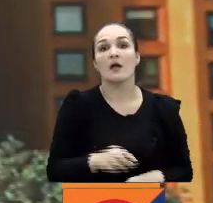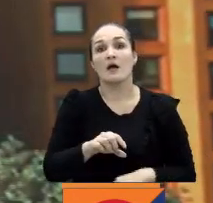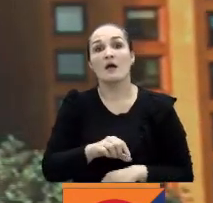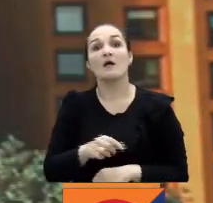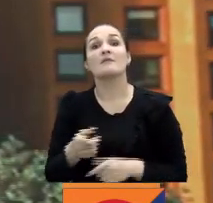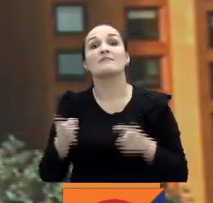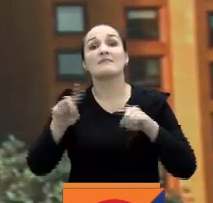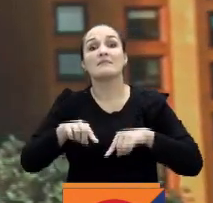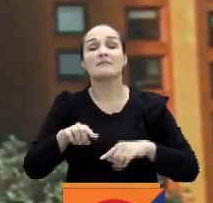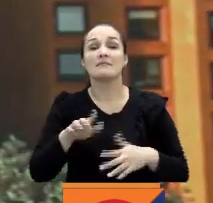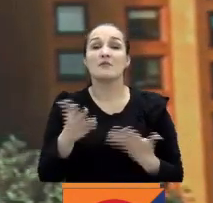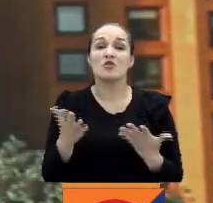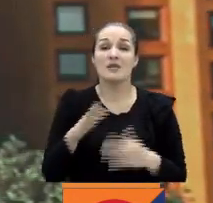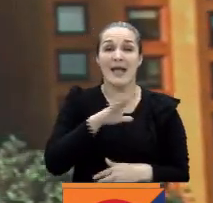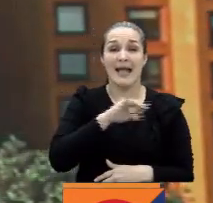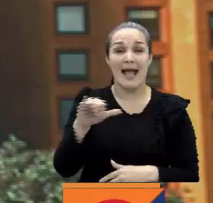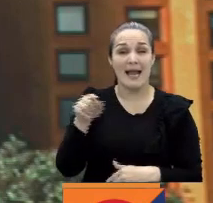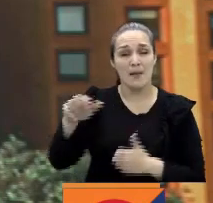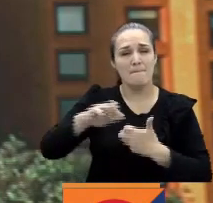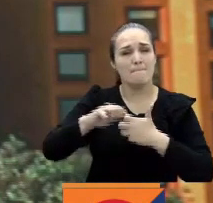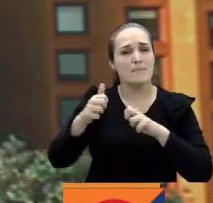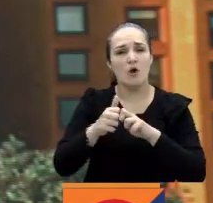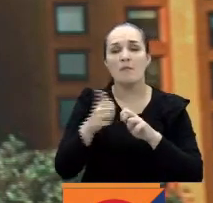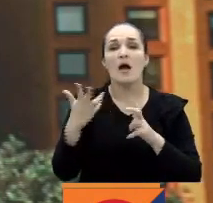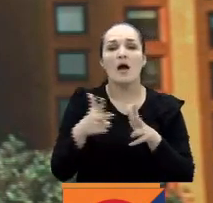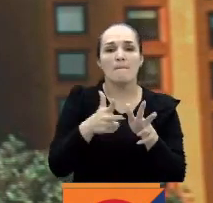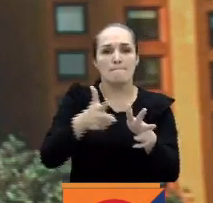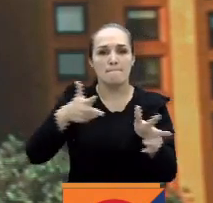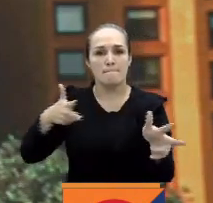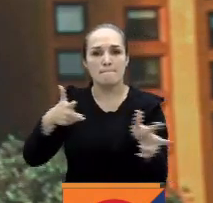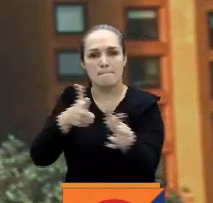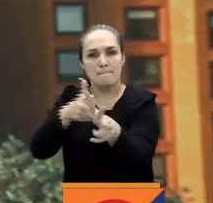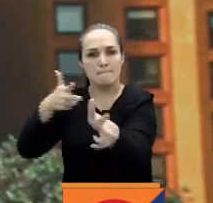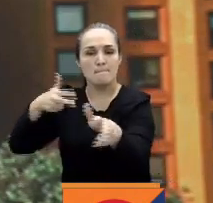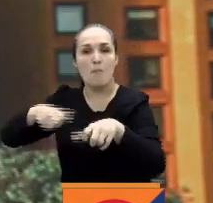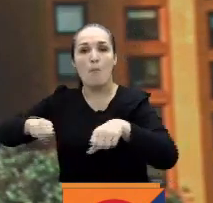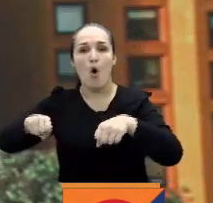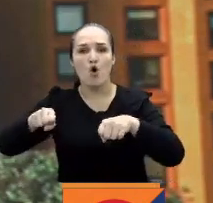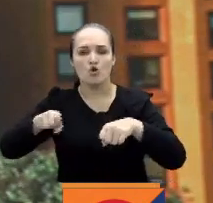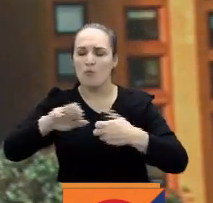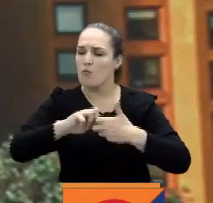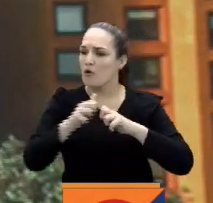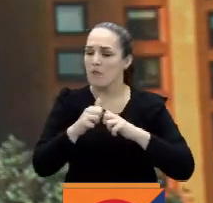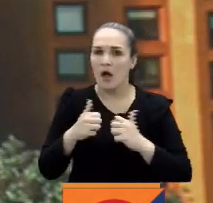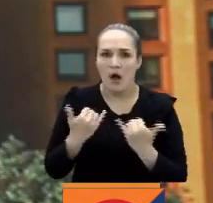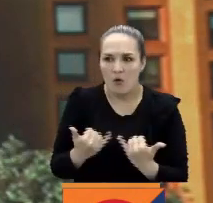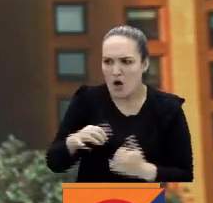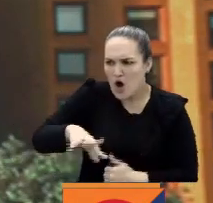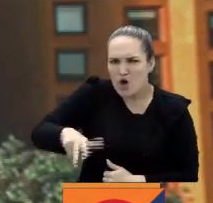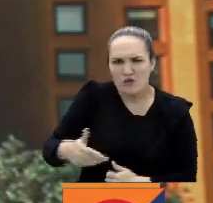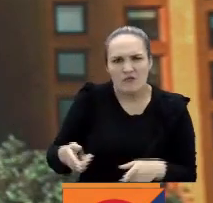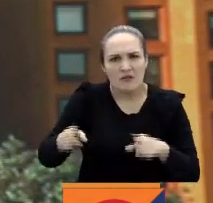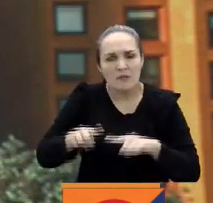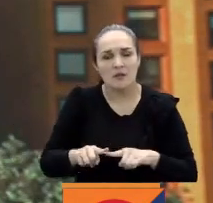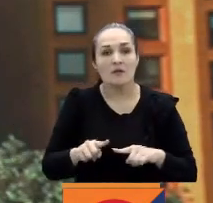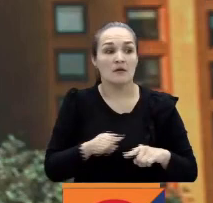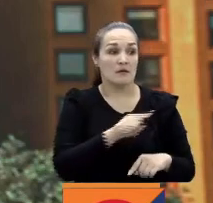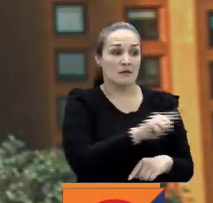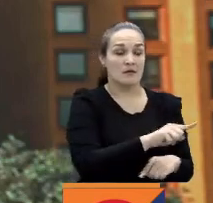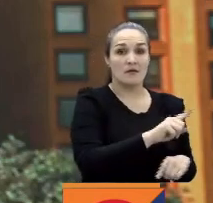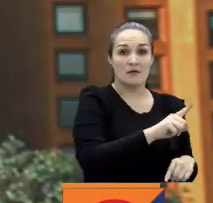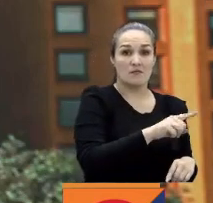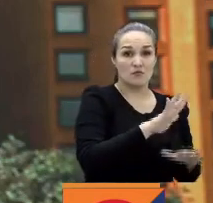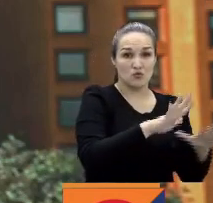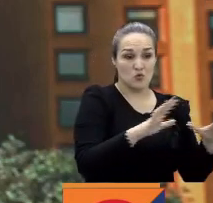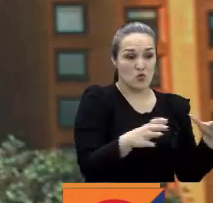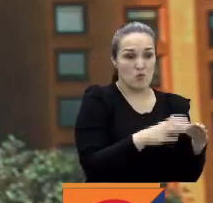fines de semana en la ciudad de Cali no termina. Esta vez hubo hasta robos. La policía de la ciudad creó un grupo especial para identificar desde el